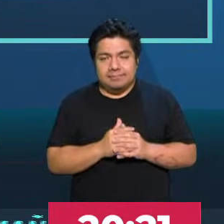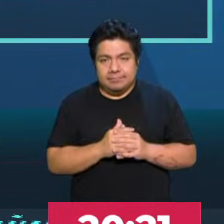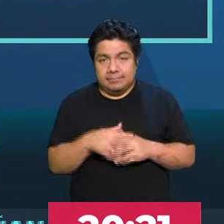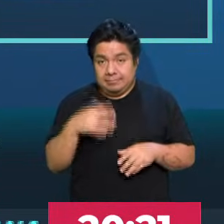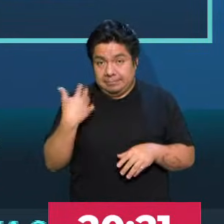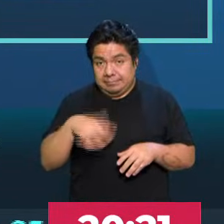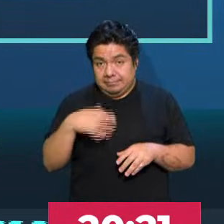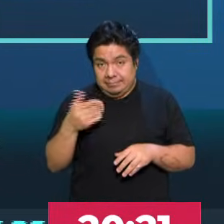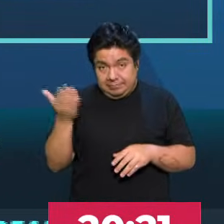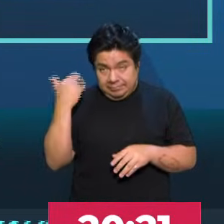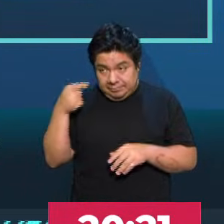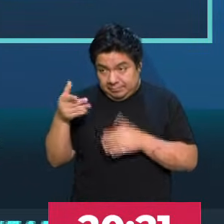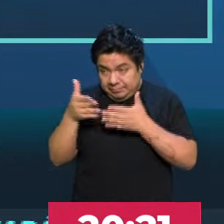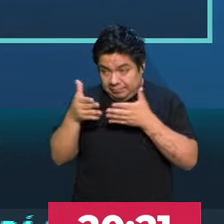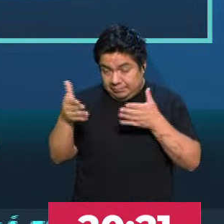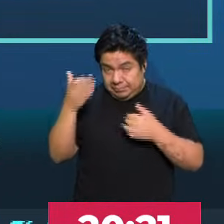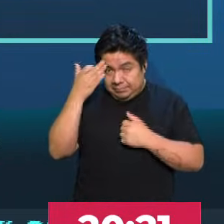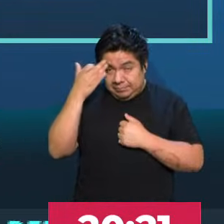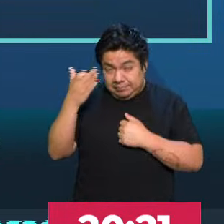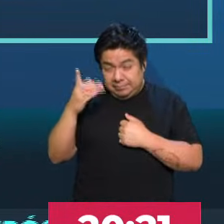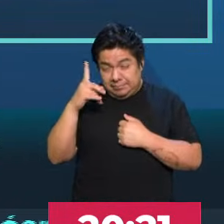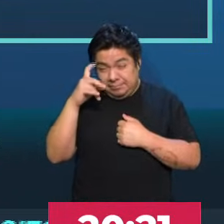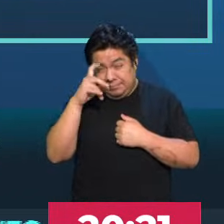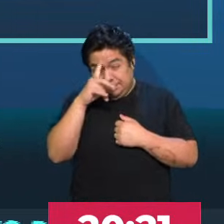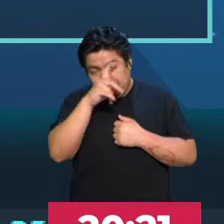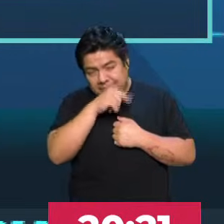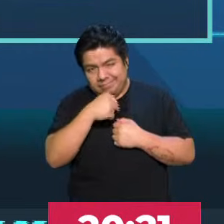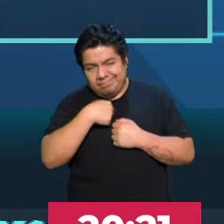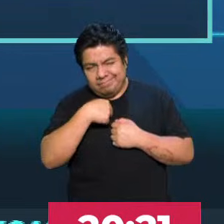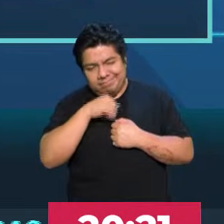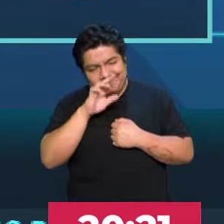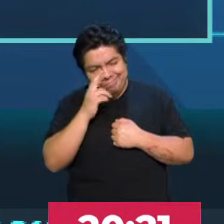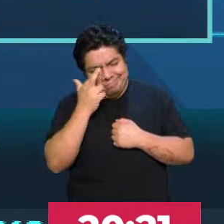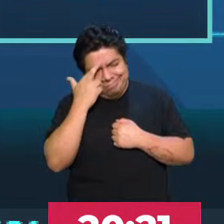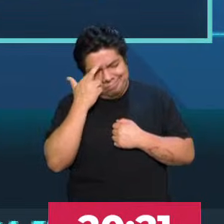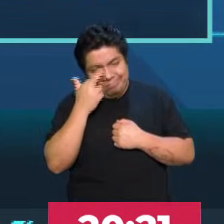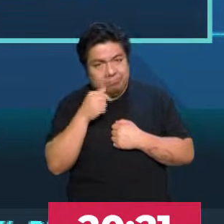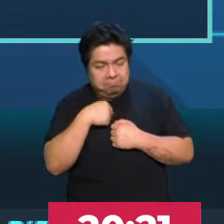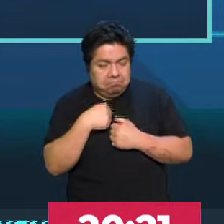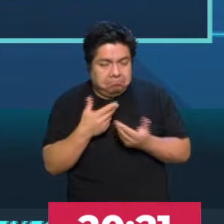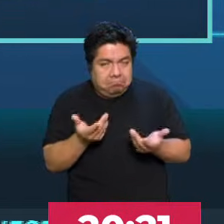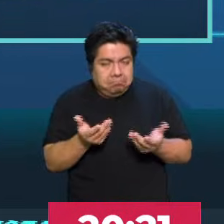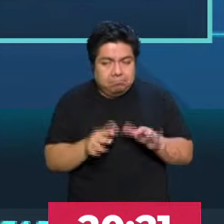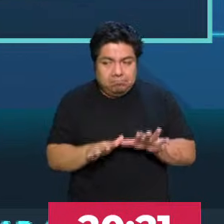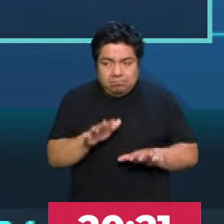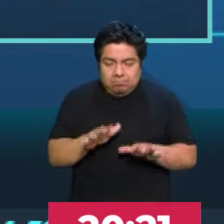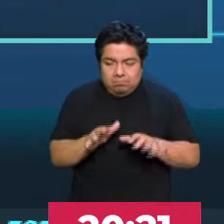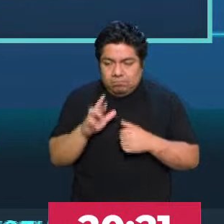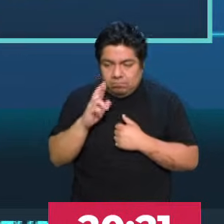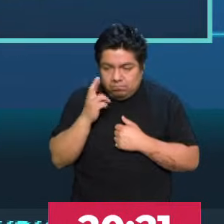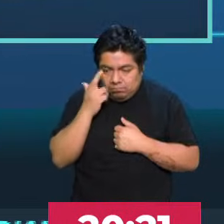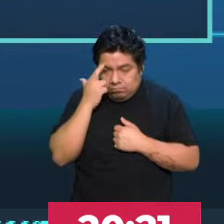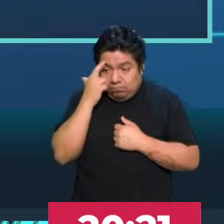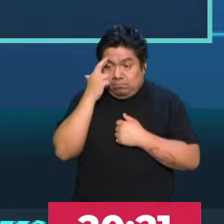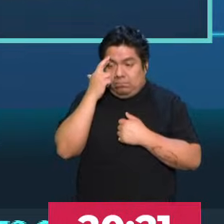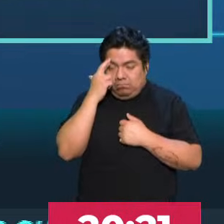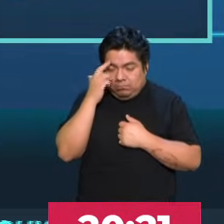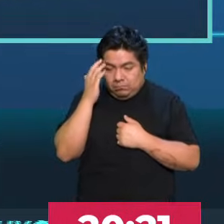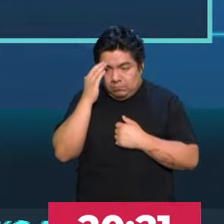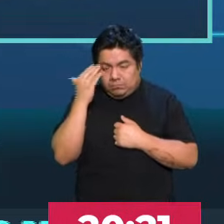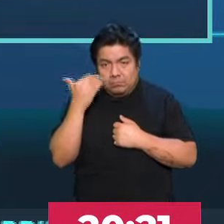una época muy difícil. Yo hoy estaba recordando que siempre pensé, o que muchas veces recuerdo como mi